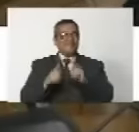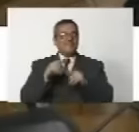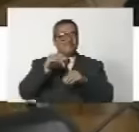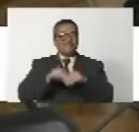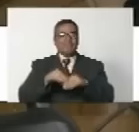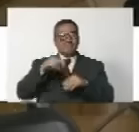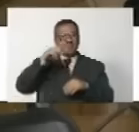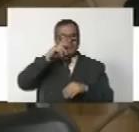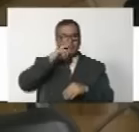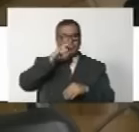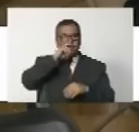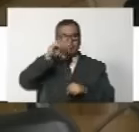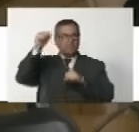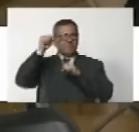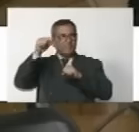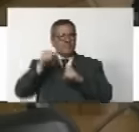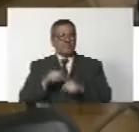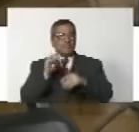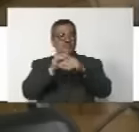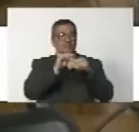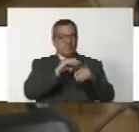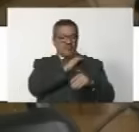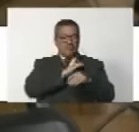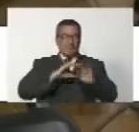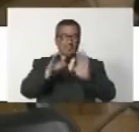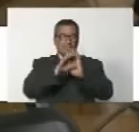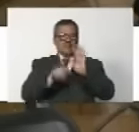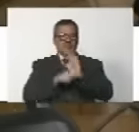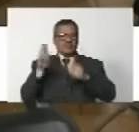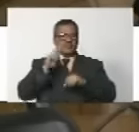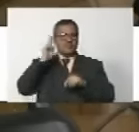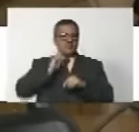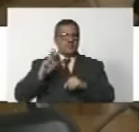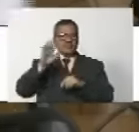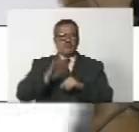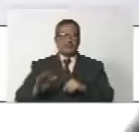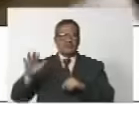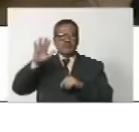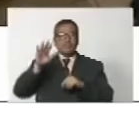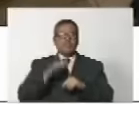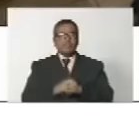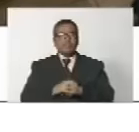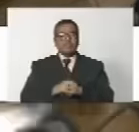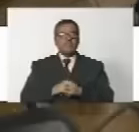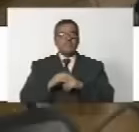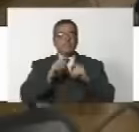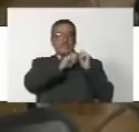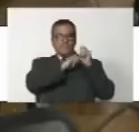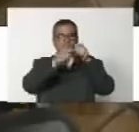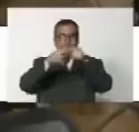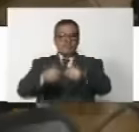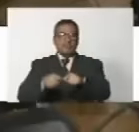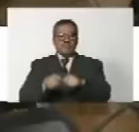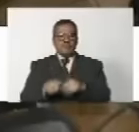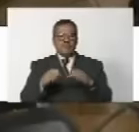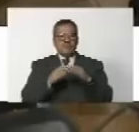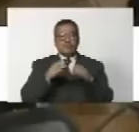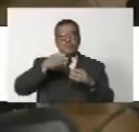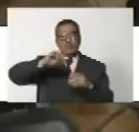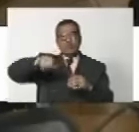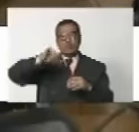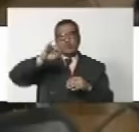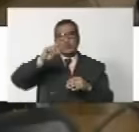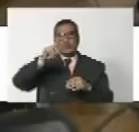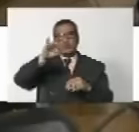ciudadano Nicolás Maduro Moros, presidente constitucional de la República Bolivariana de Venezuela, para designar a la ciudadana